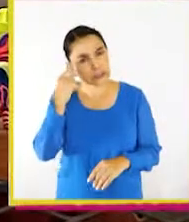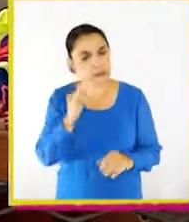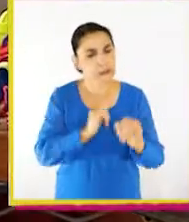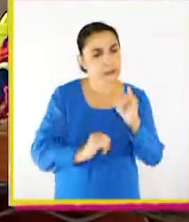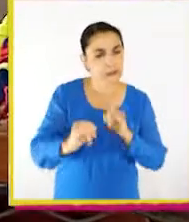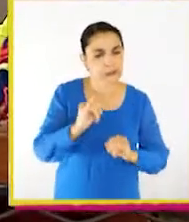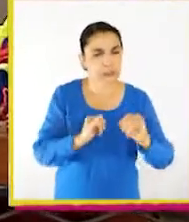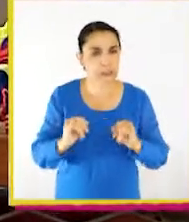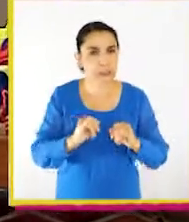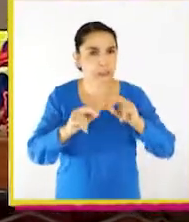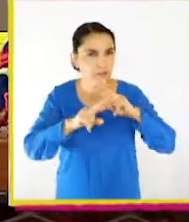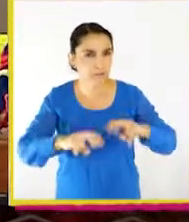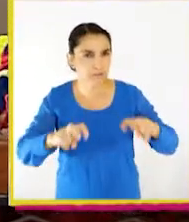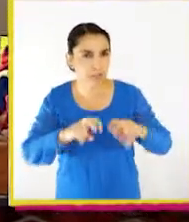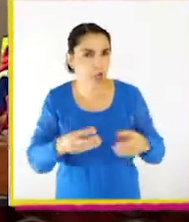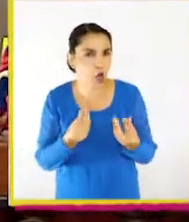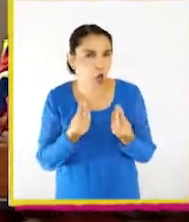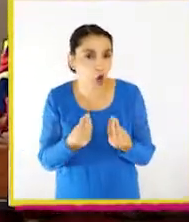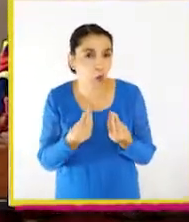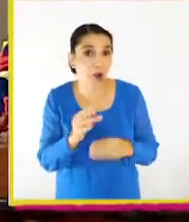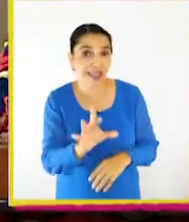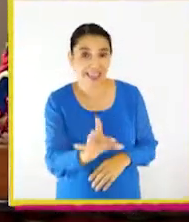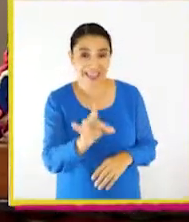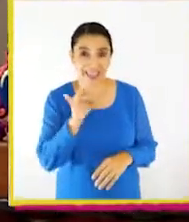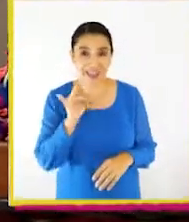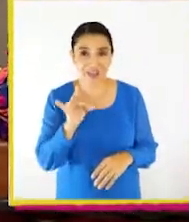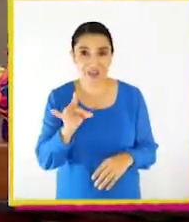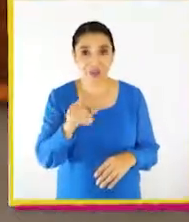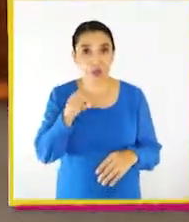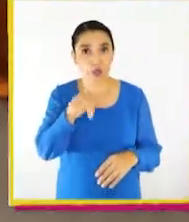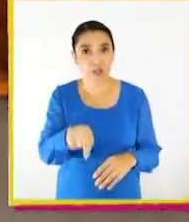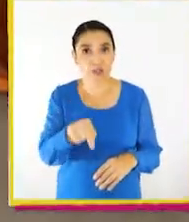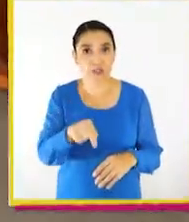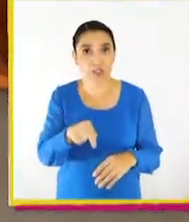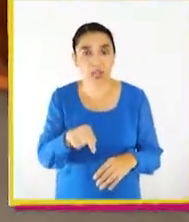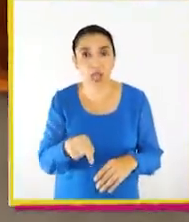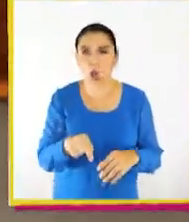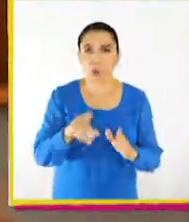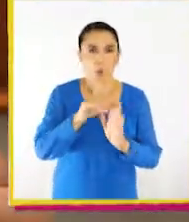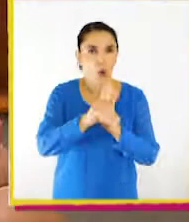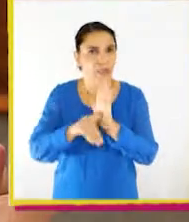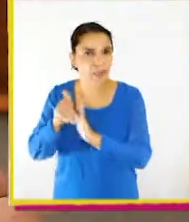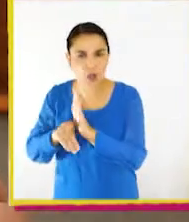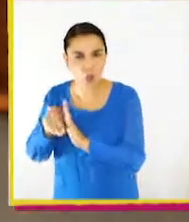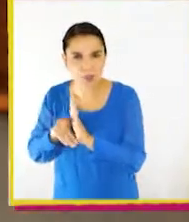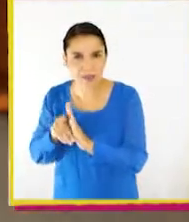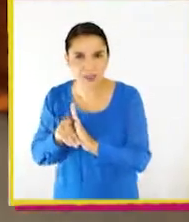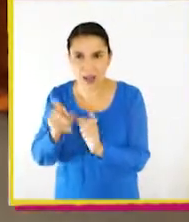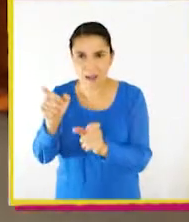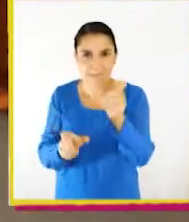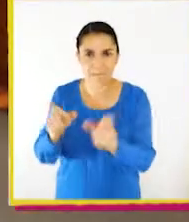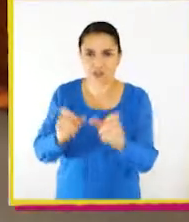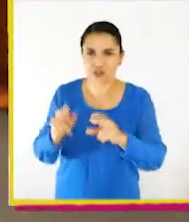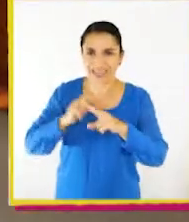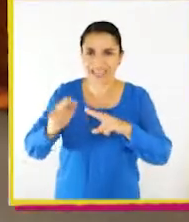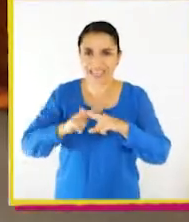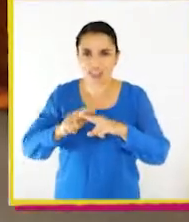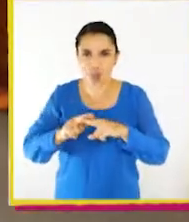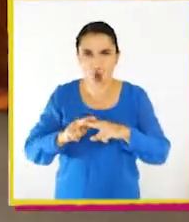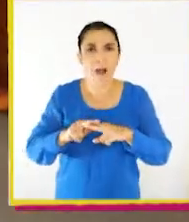en internet y encontré un documental sobre una persona que hizo muchas películas sobre la vida en el fondo del